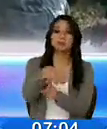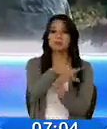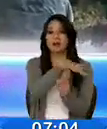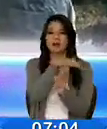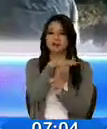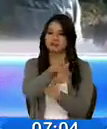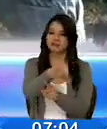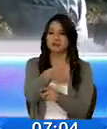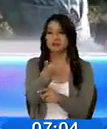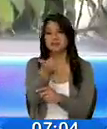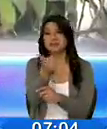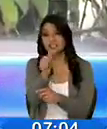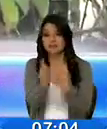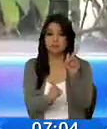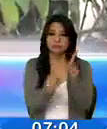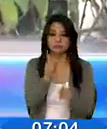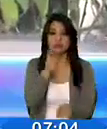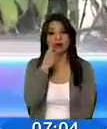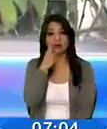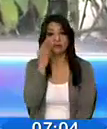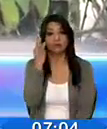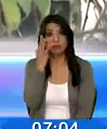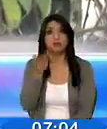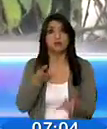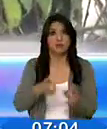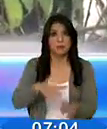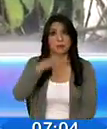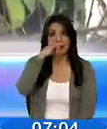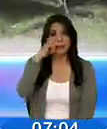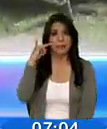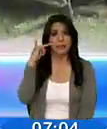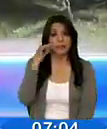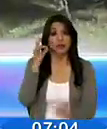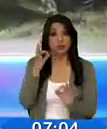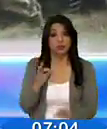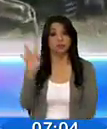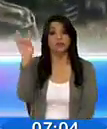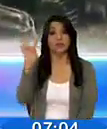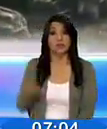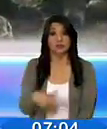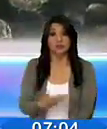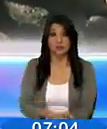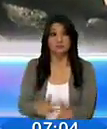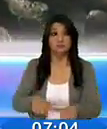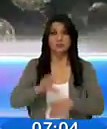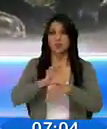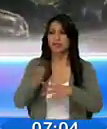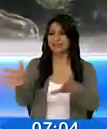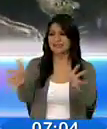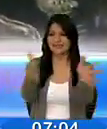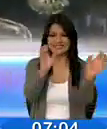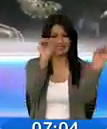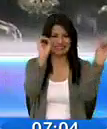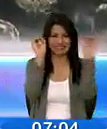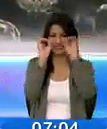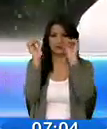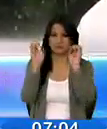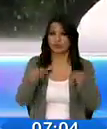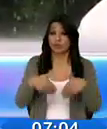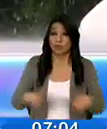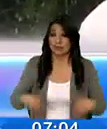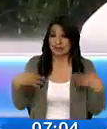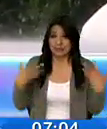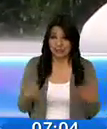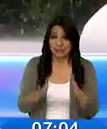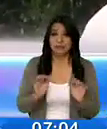10 personas, entre hombres, mujeres, incluso niños, que llegaron de Venezuela. Y en Ecuador no tienen a nadie ni nada. Bueno,